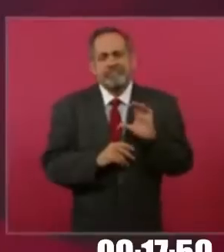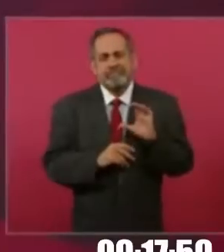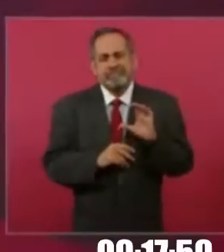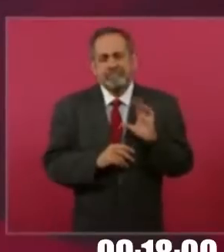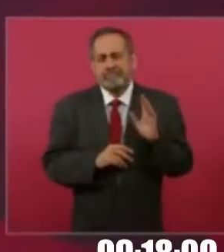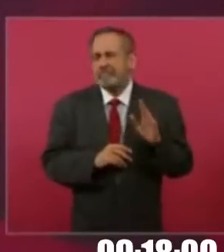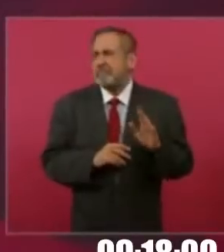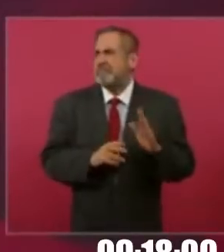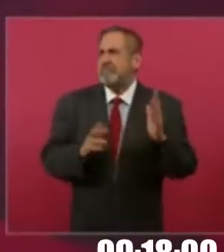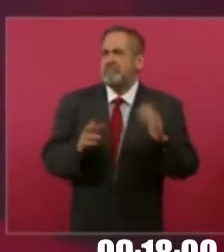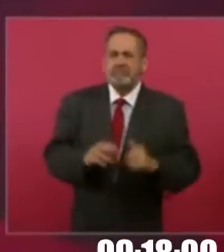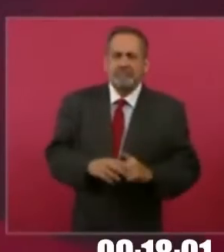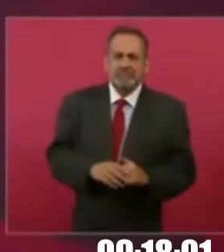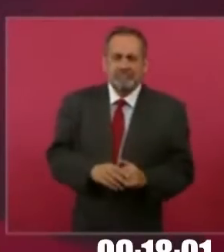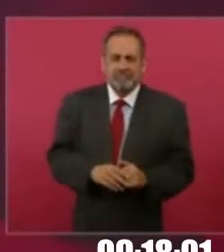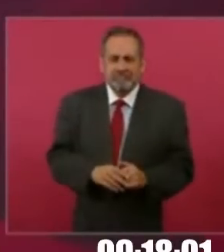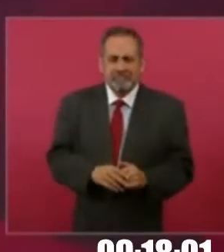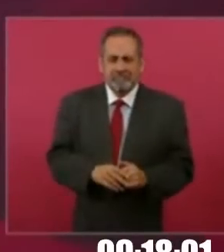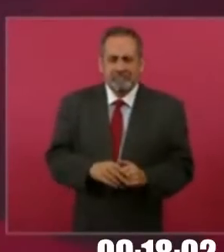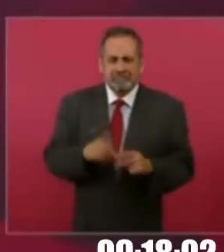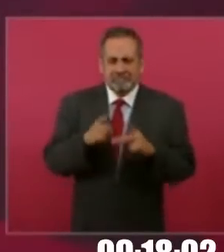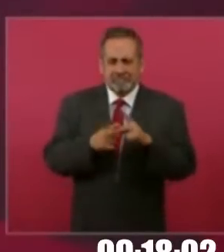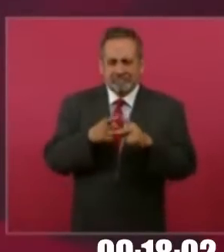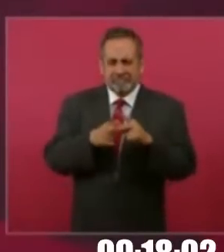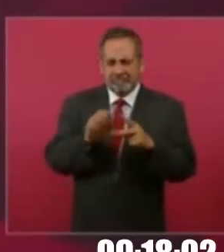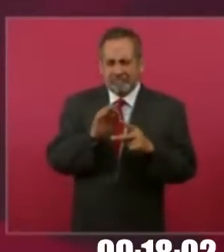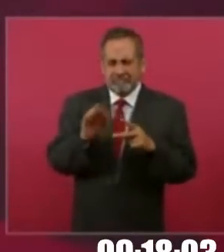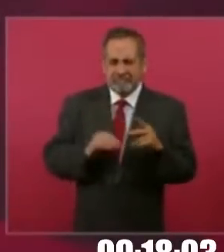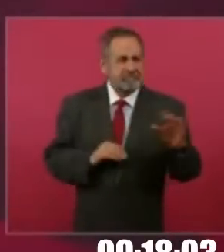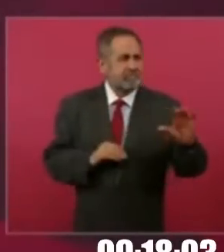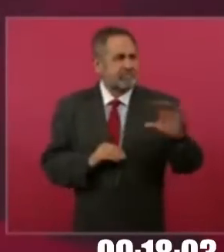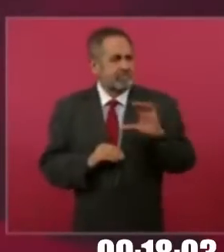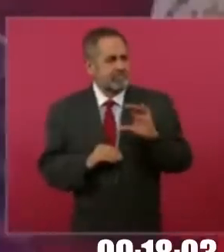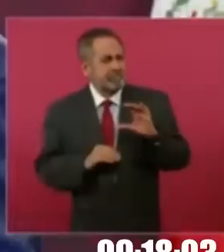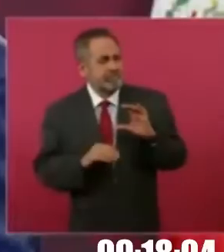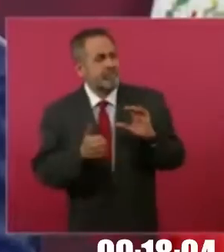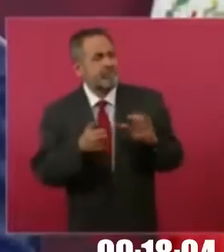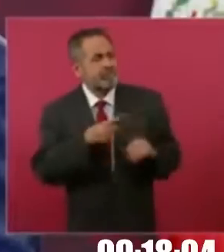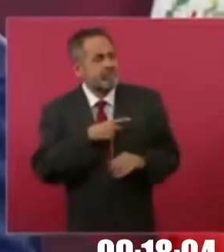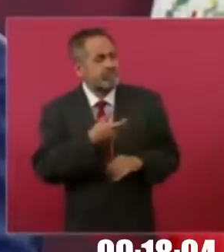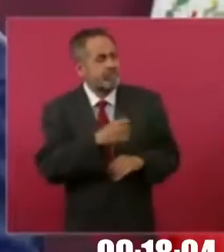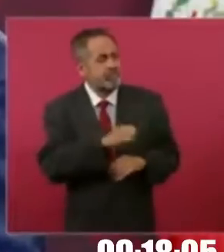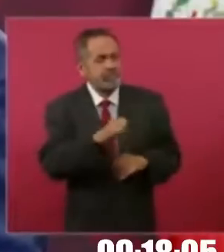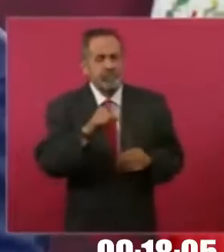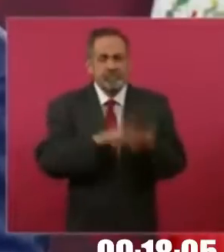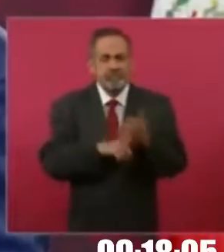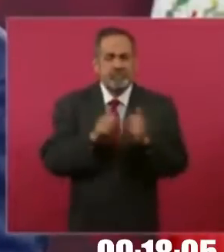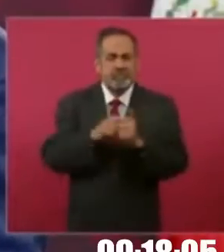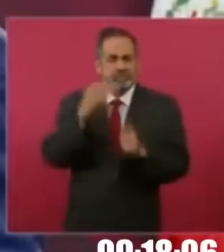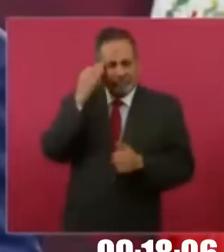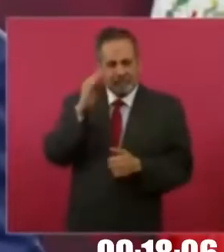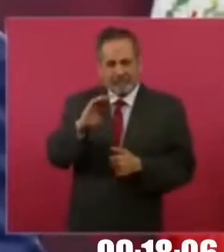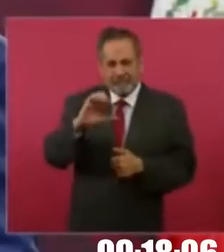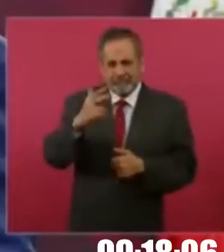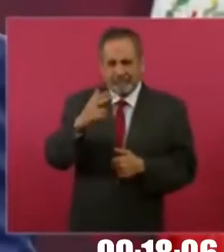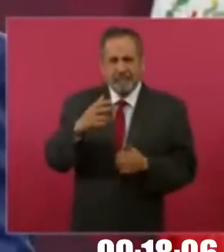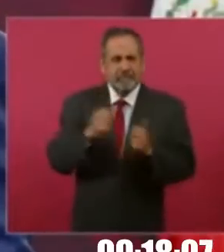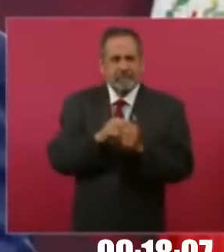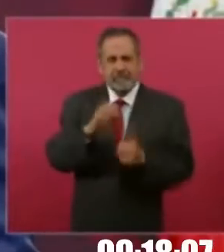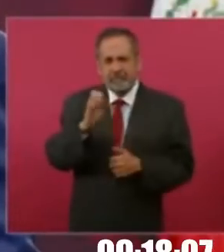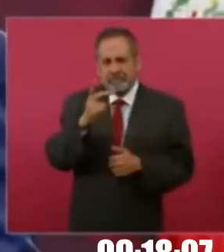endeudarnos en el porcentaje que creció la deuda con Calderón y con